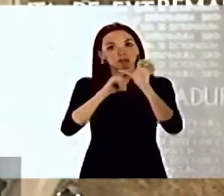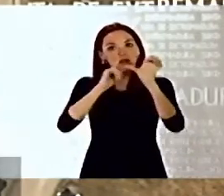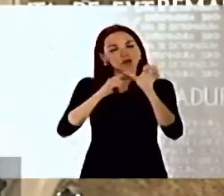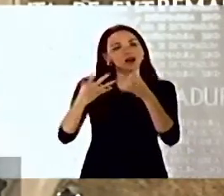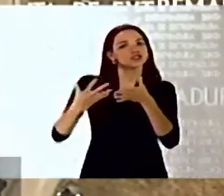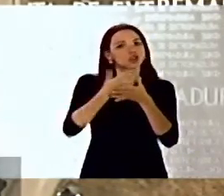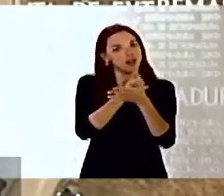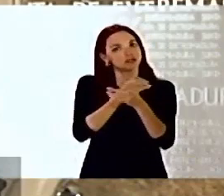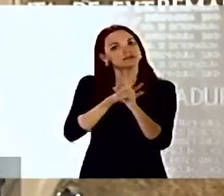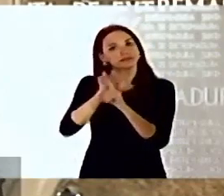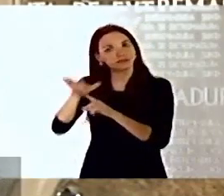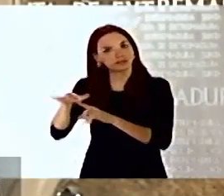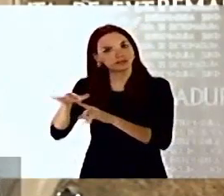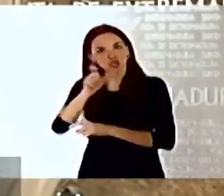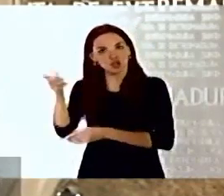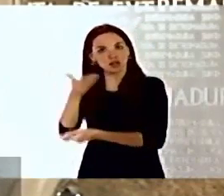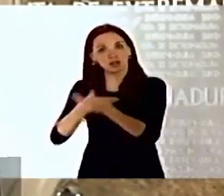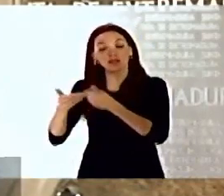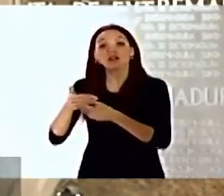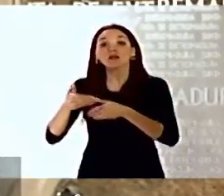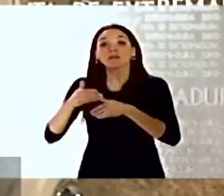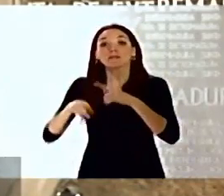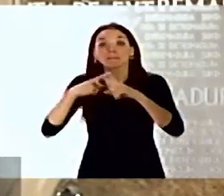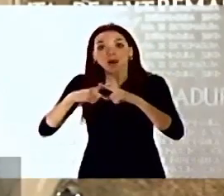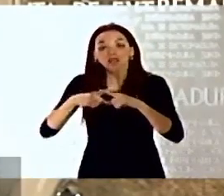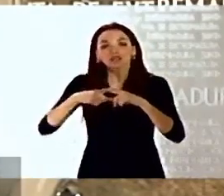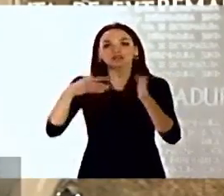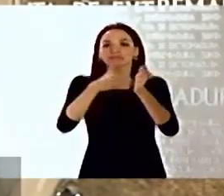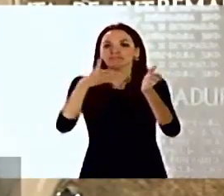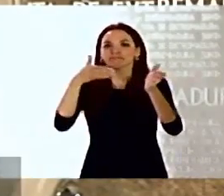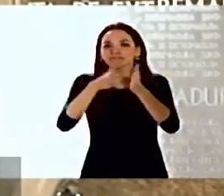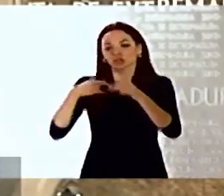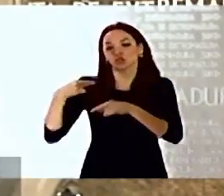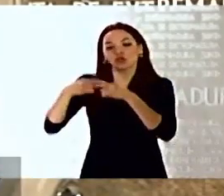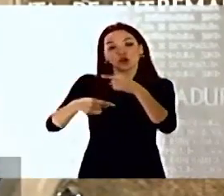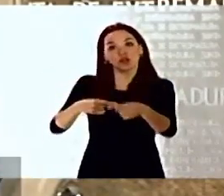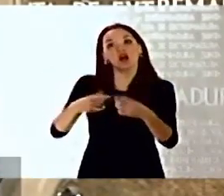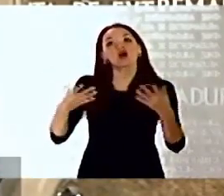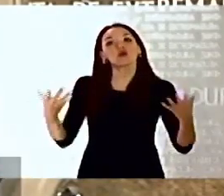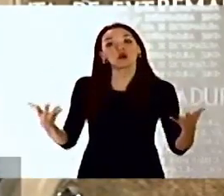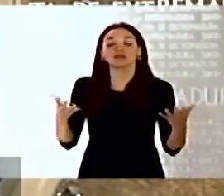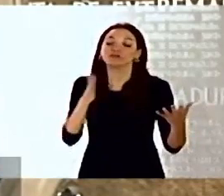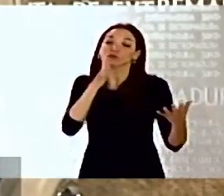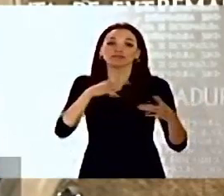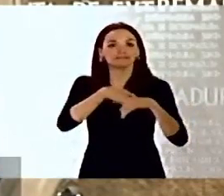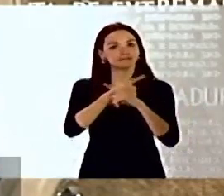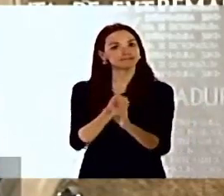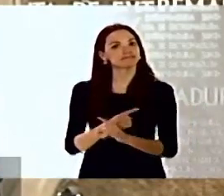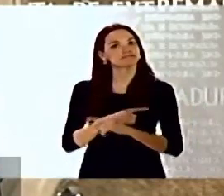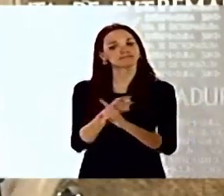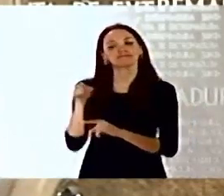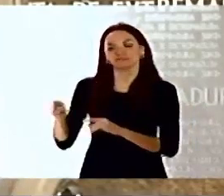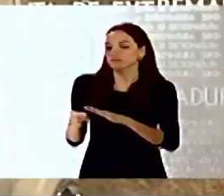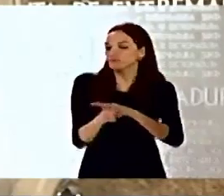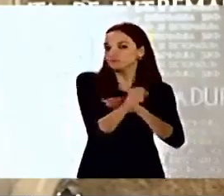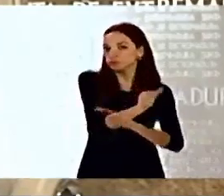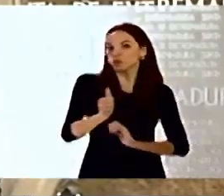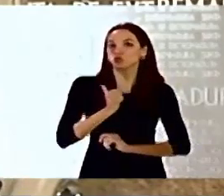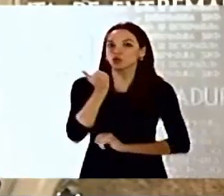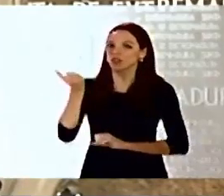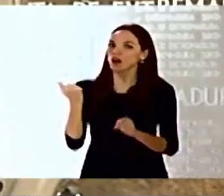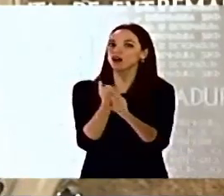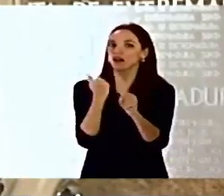las barreras que estas personas a las que se enfrentan cada día, sin lugar a dudas, la de poder tener una oportunidad de entrar en el mercado de trabajo